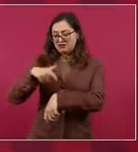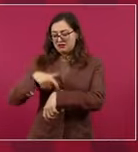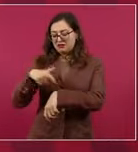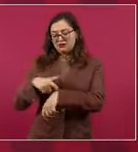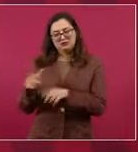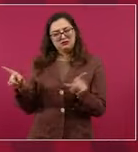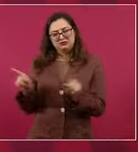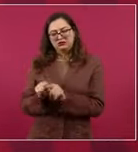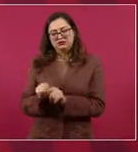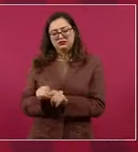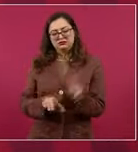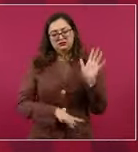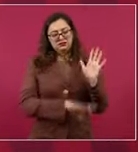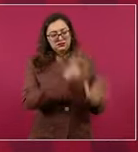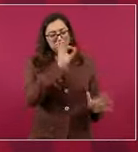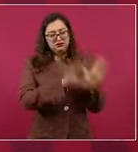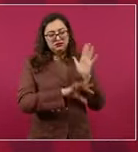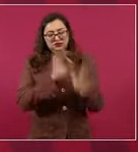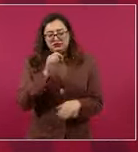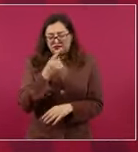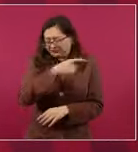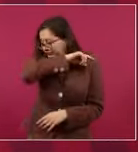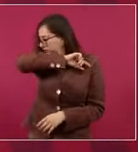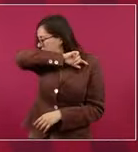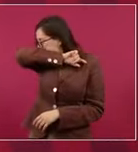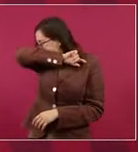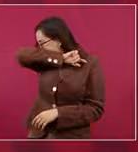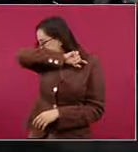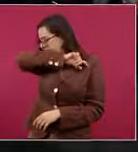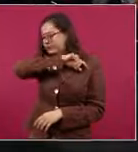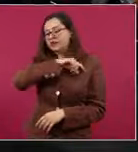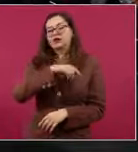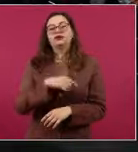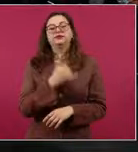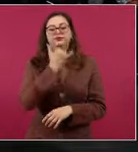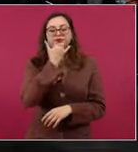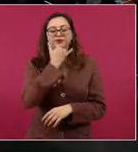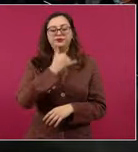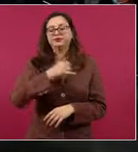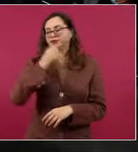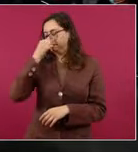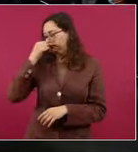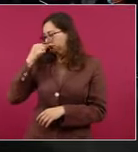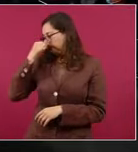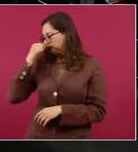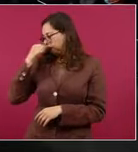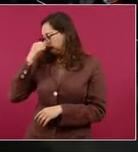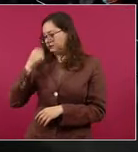dos. La verdad es que ya no es nota,